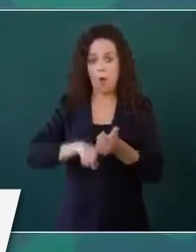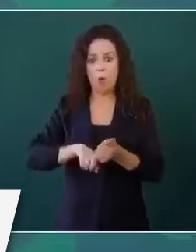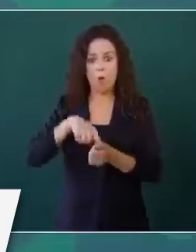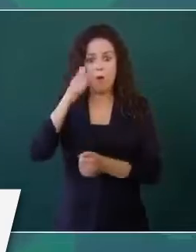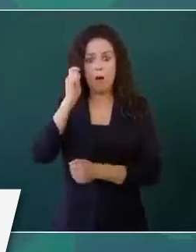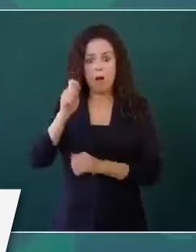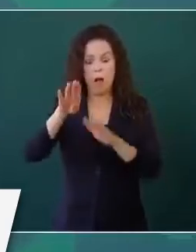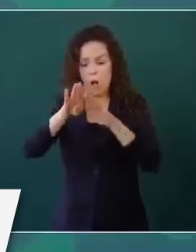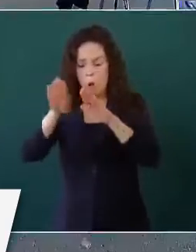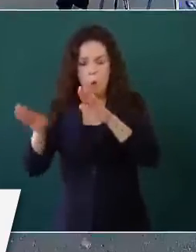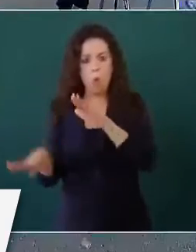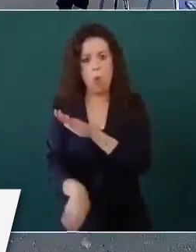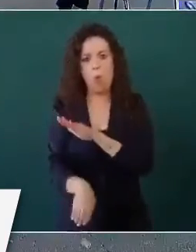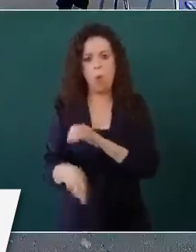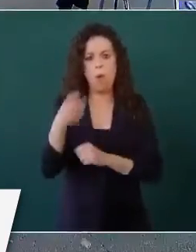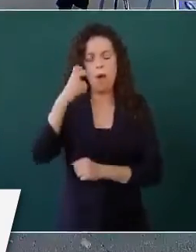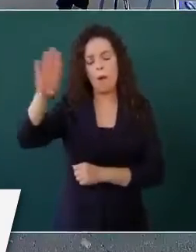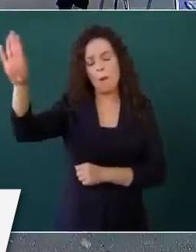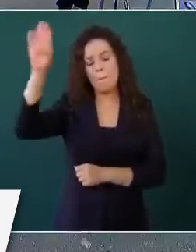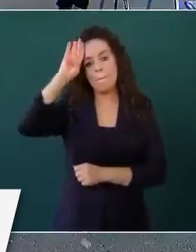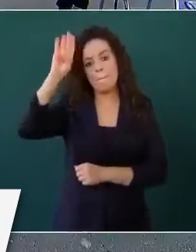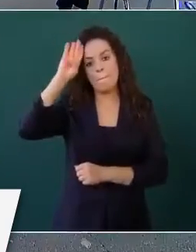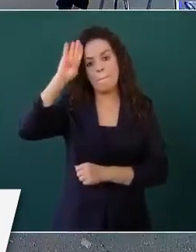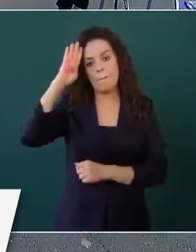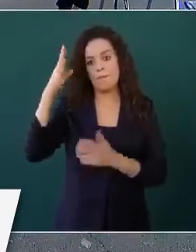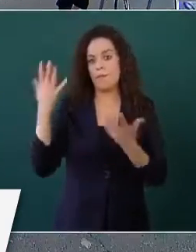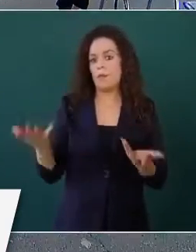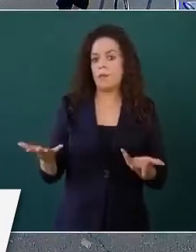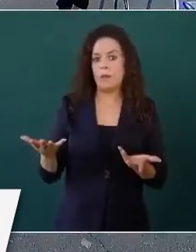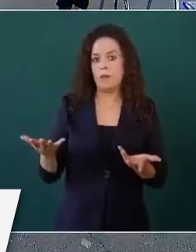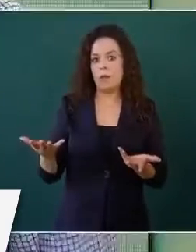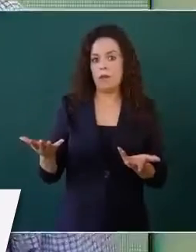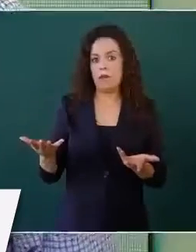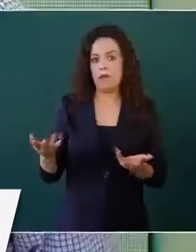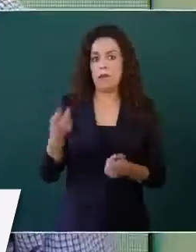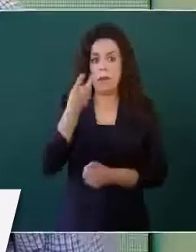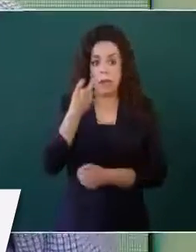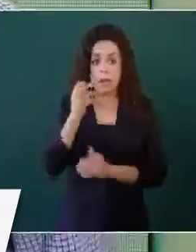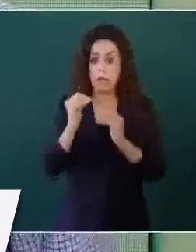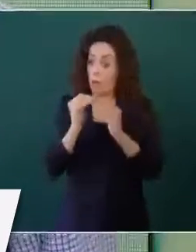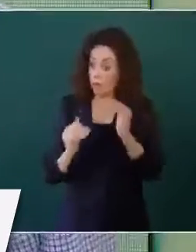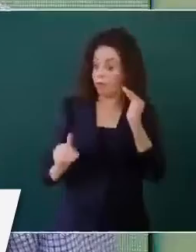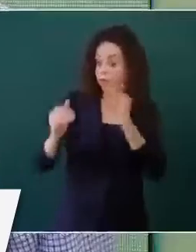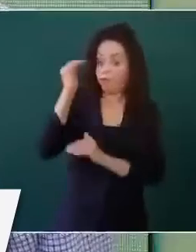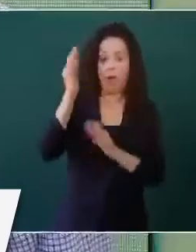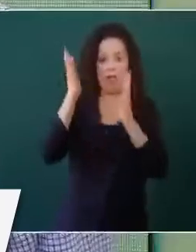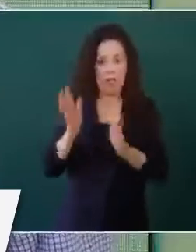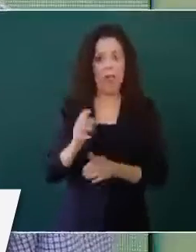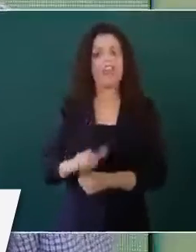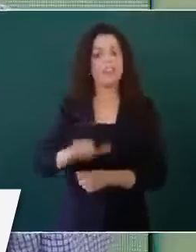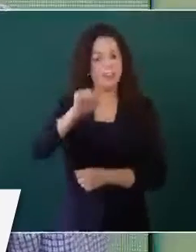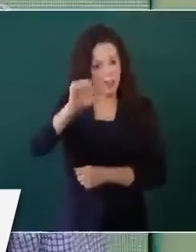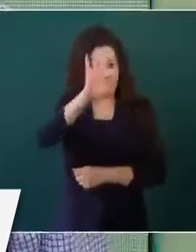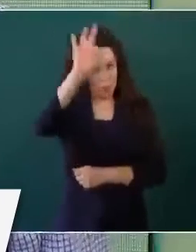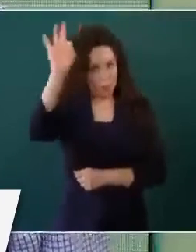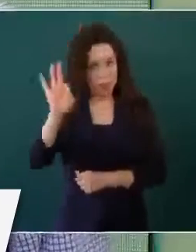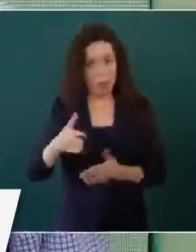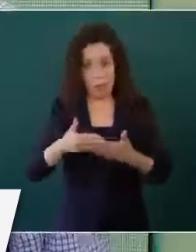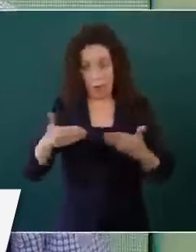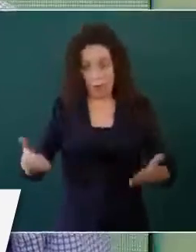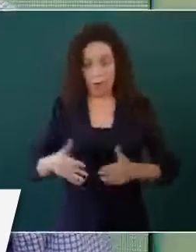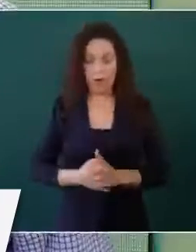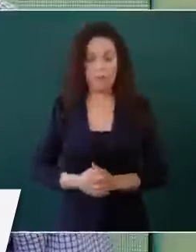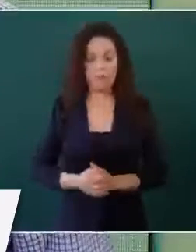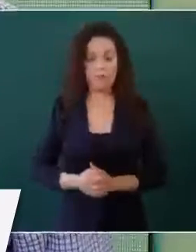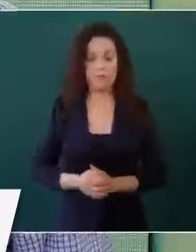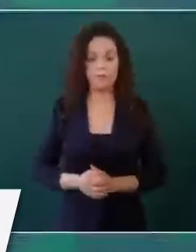poder adquisitivo del salario, del poder de compra del salario. Entonces, aumentamos el 16 y aquí en